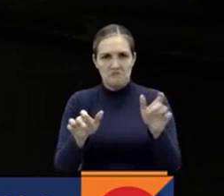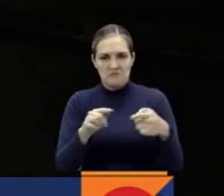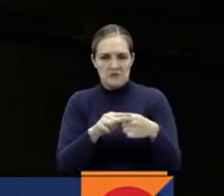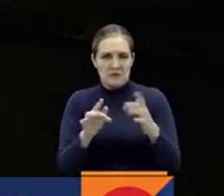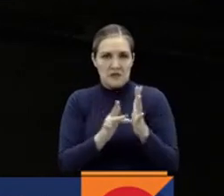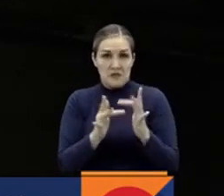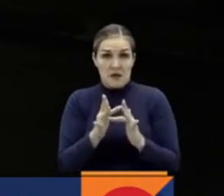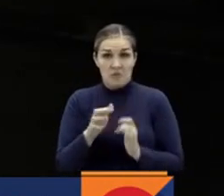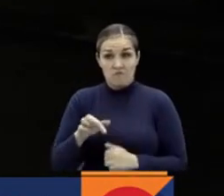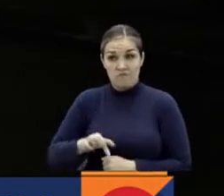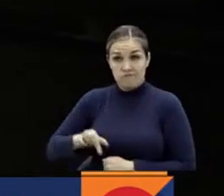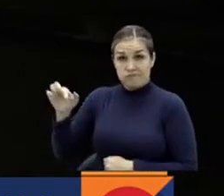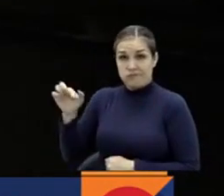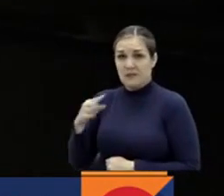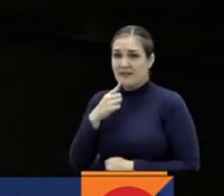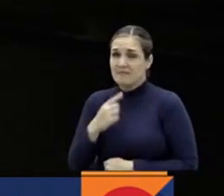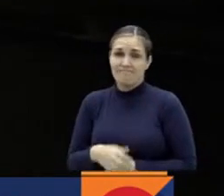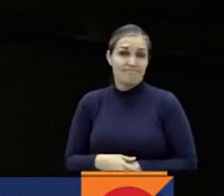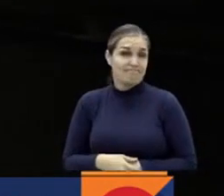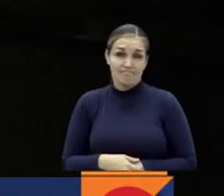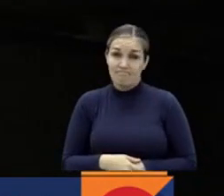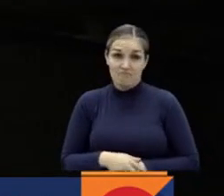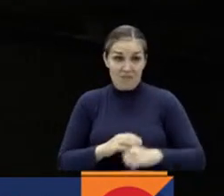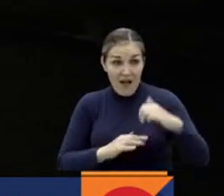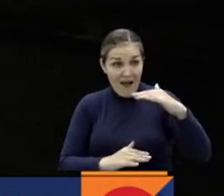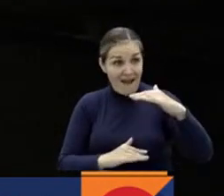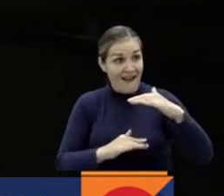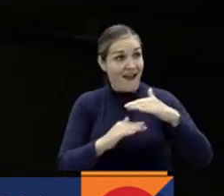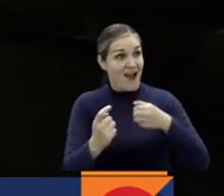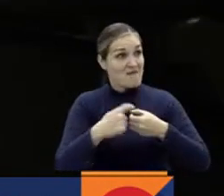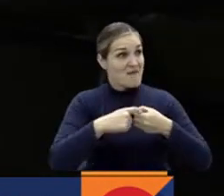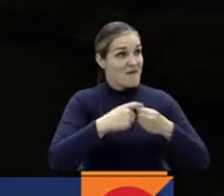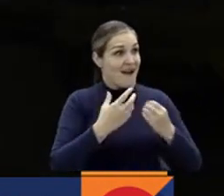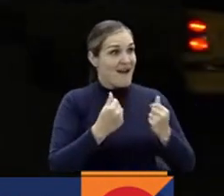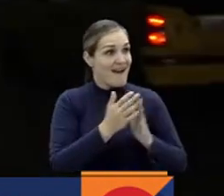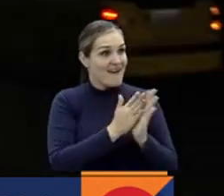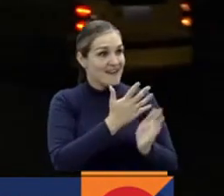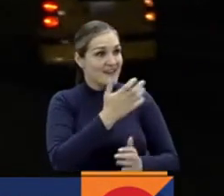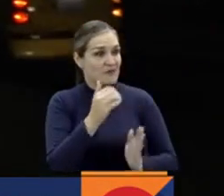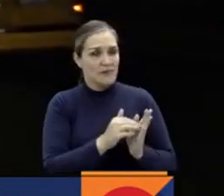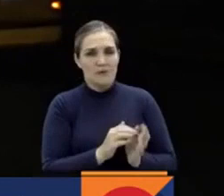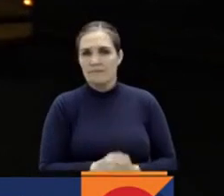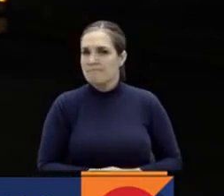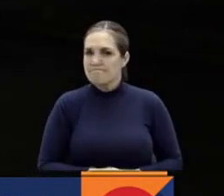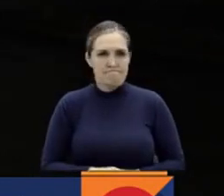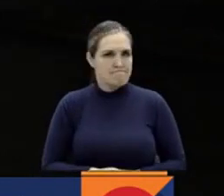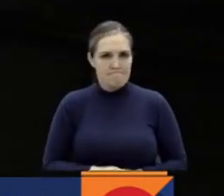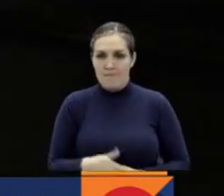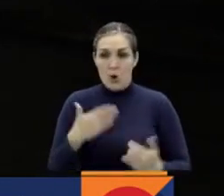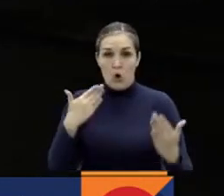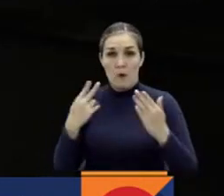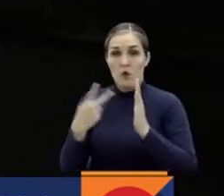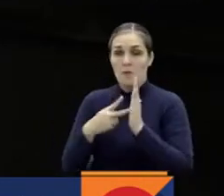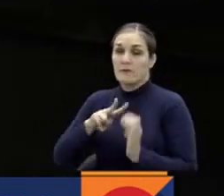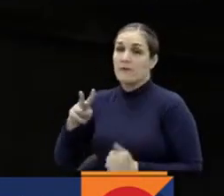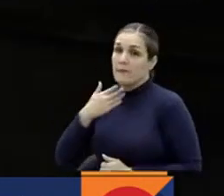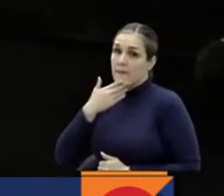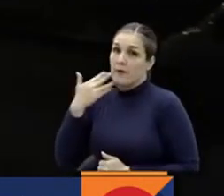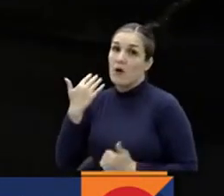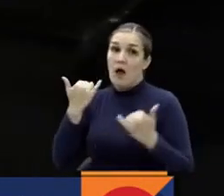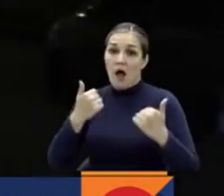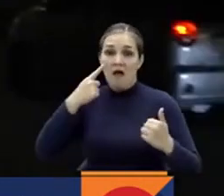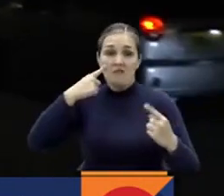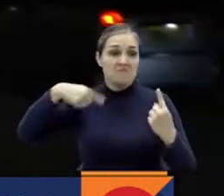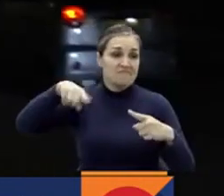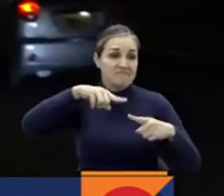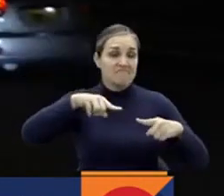Según expertos, se está muy lejos de lograr esa cifra. En un comparativo con el 2022, en algunos sectores y lugares el turismo se